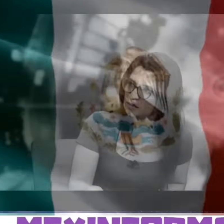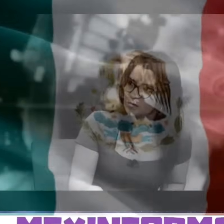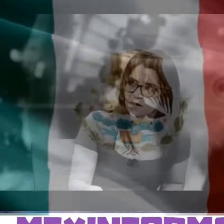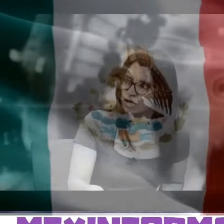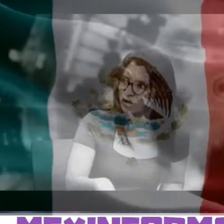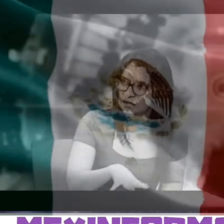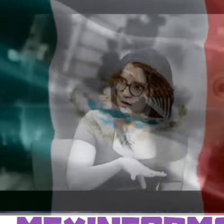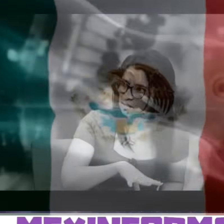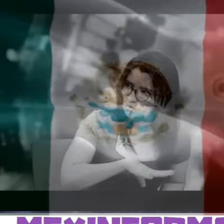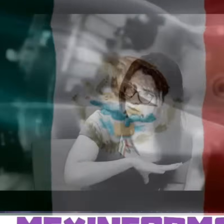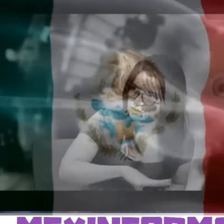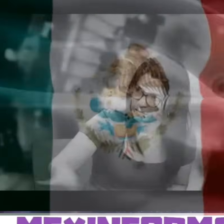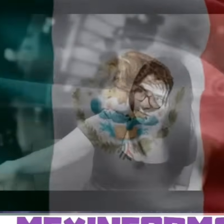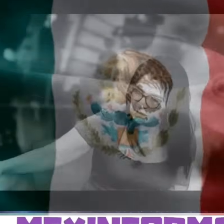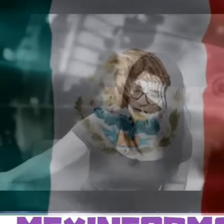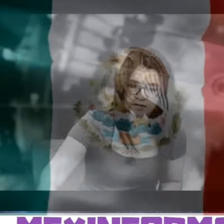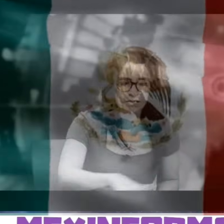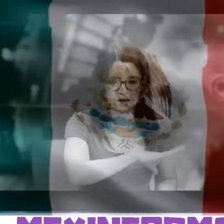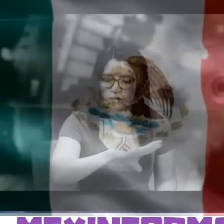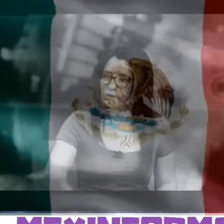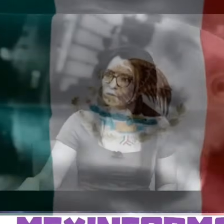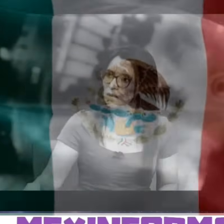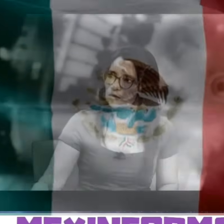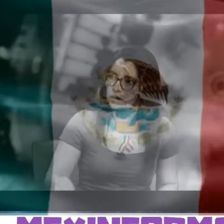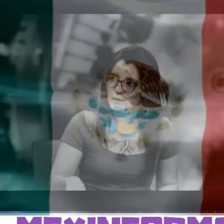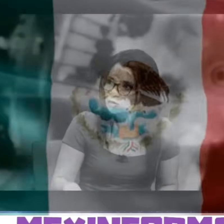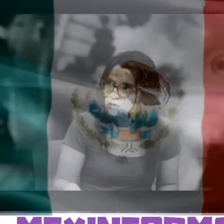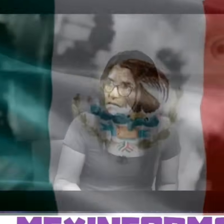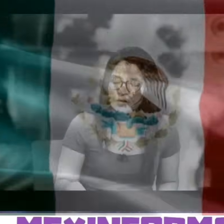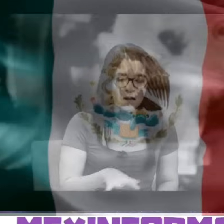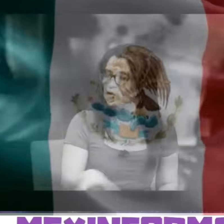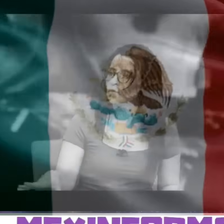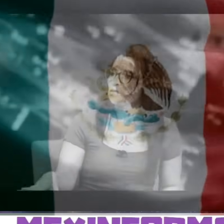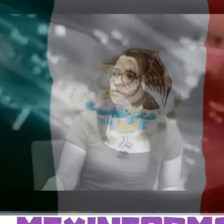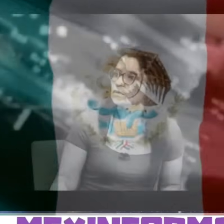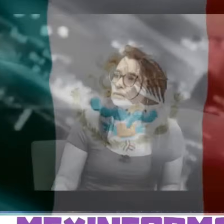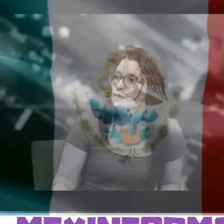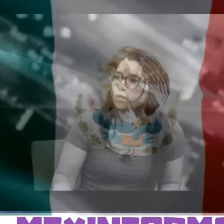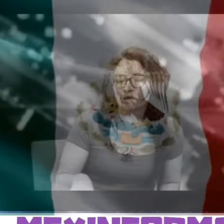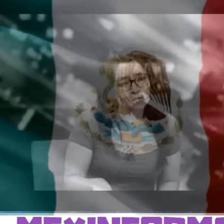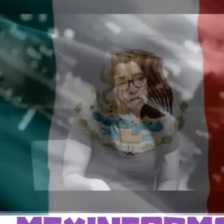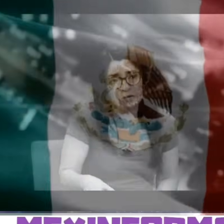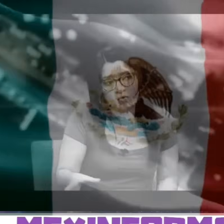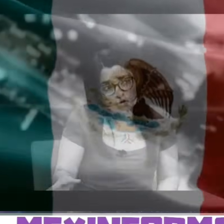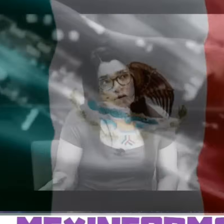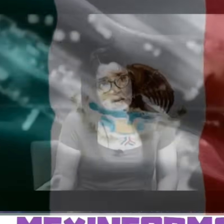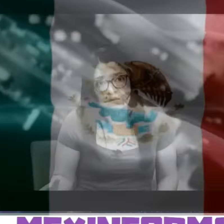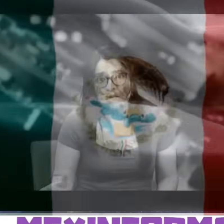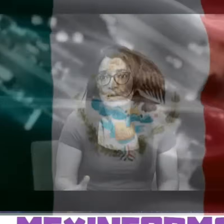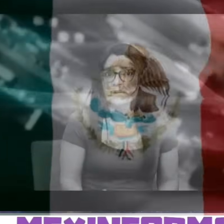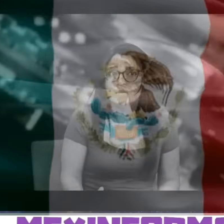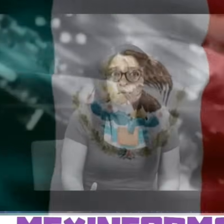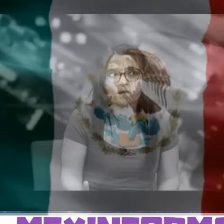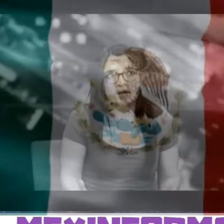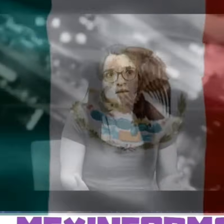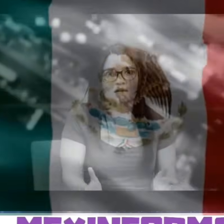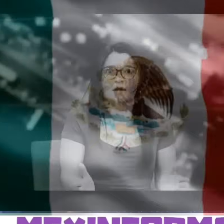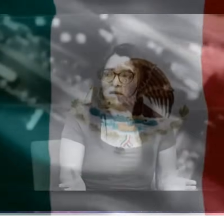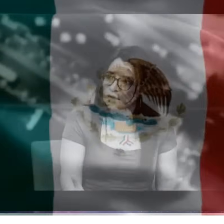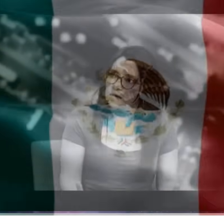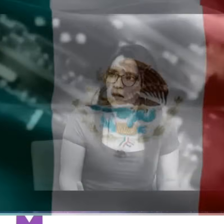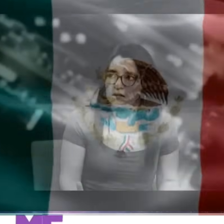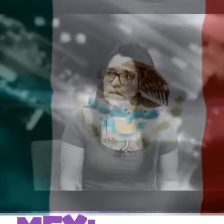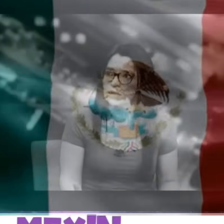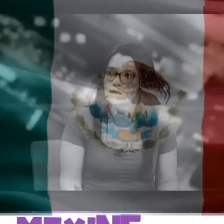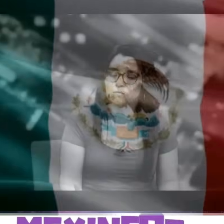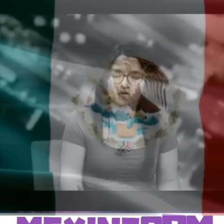tiene que desplegar y todas las instancias que están ahorita trabajando en Acapulco. Eso es lo más importante. Y después, yo sí creo que debe haber una manera de alertar a la